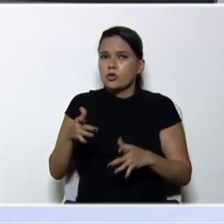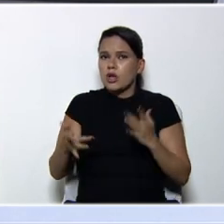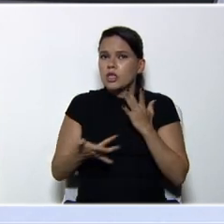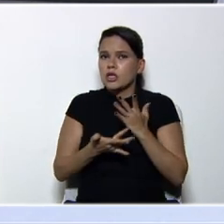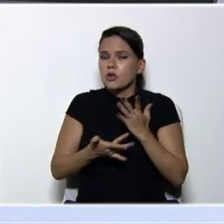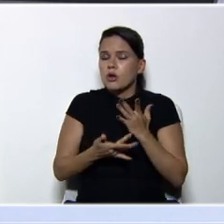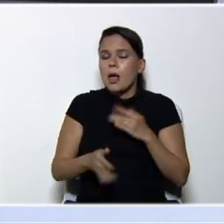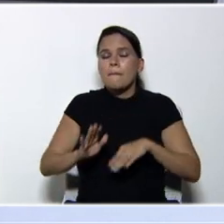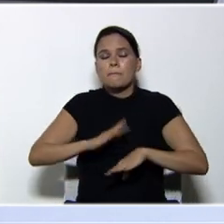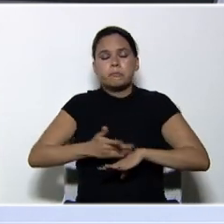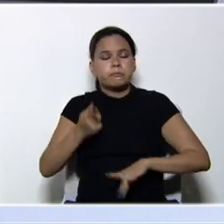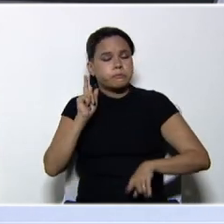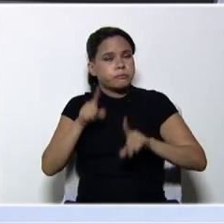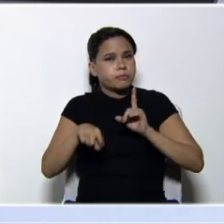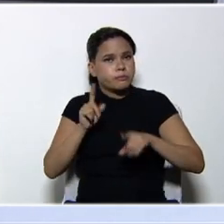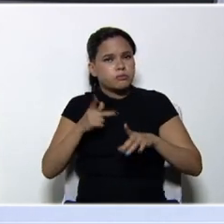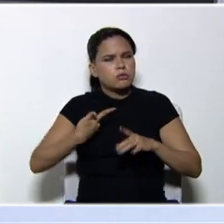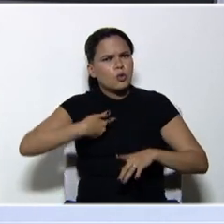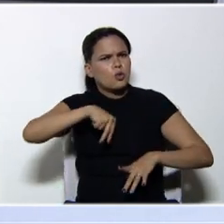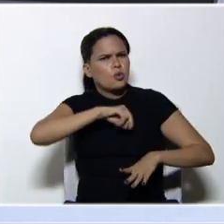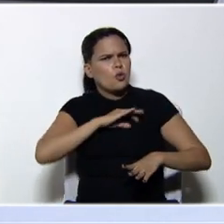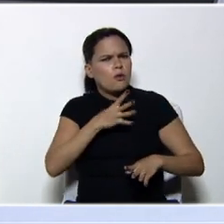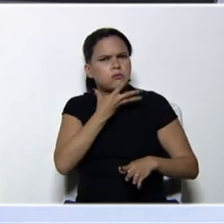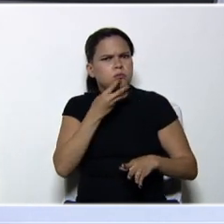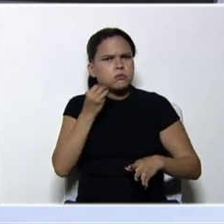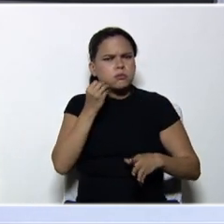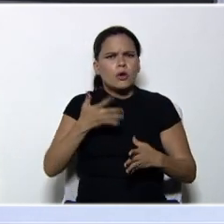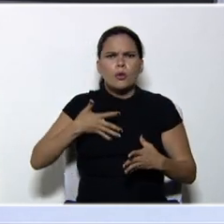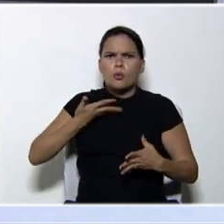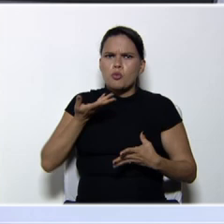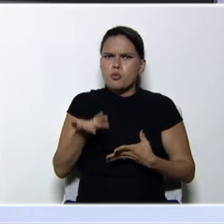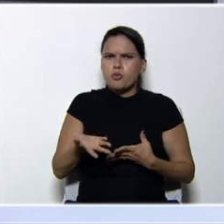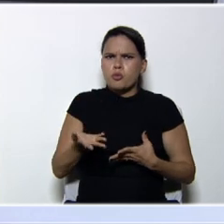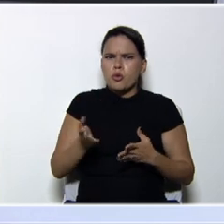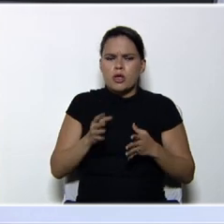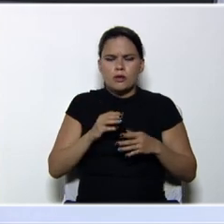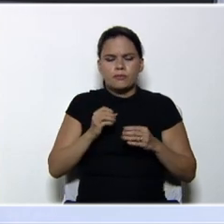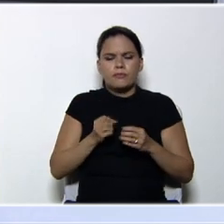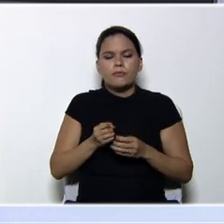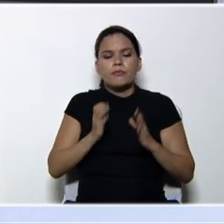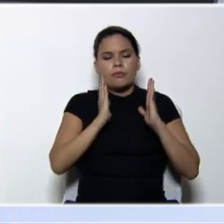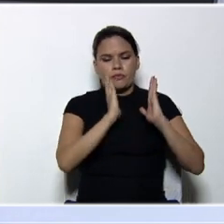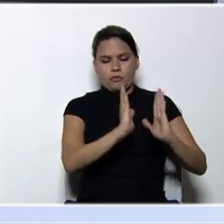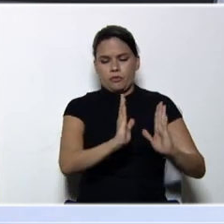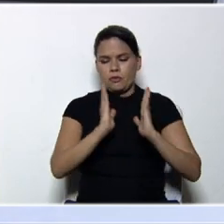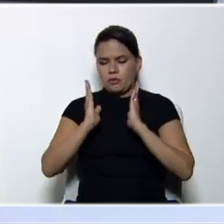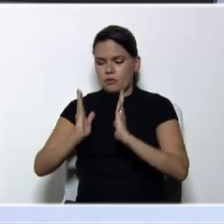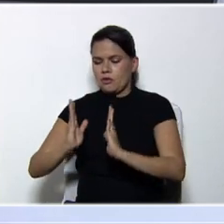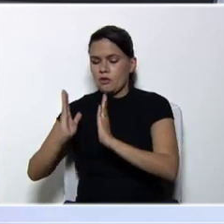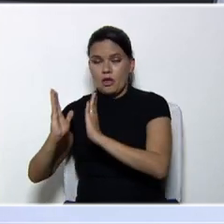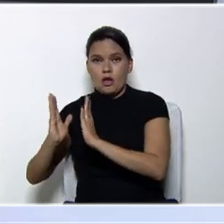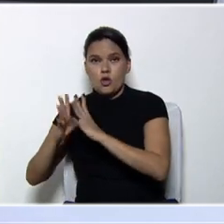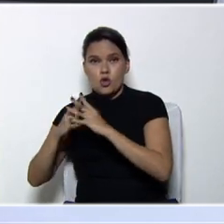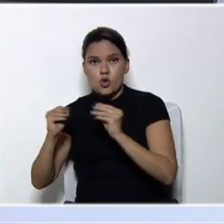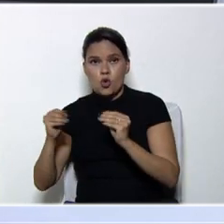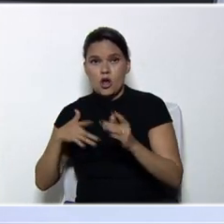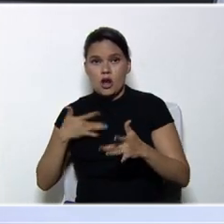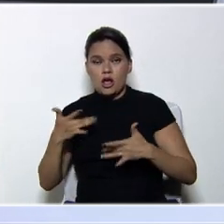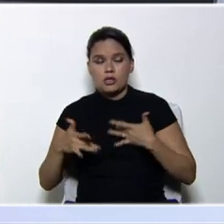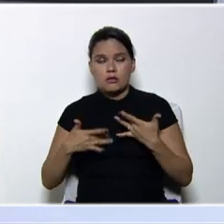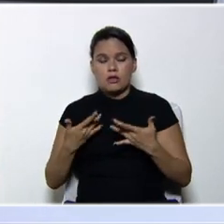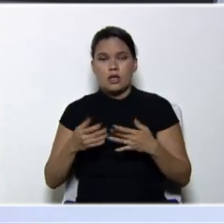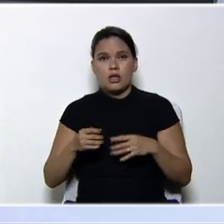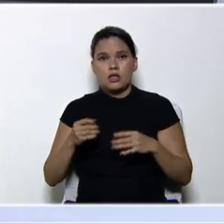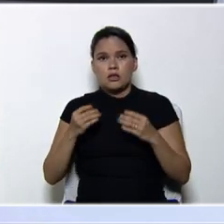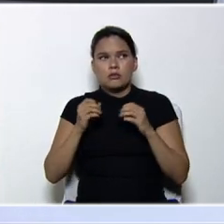eso va a depender que nuestros jóvenes puedan distribuir de manera equitativa todas las actividades y no dispersarse